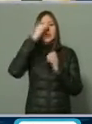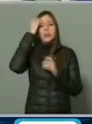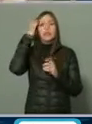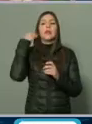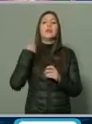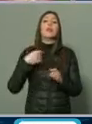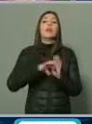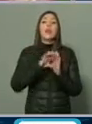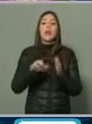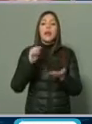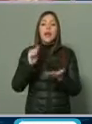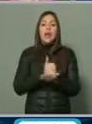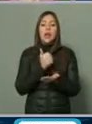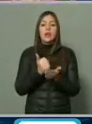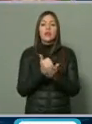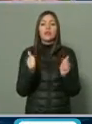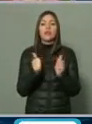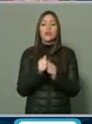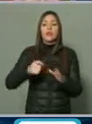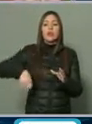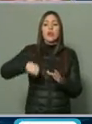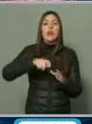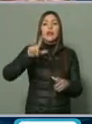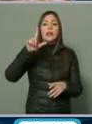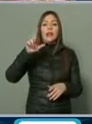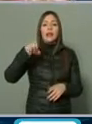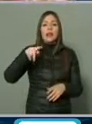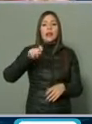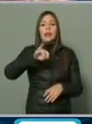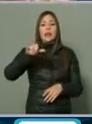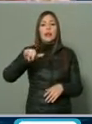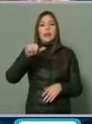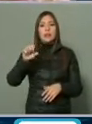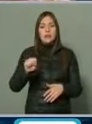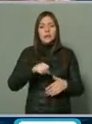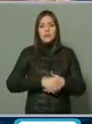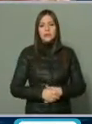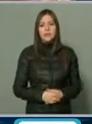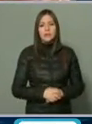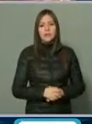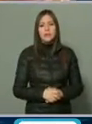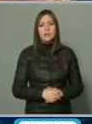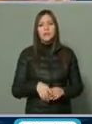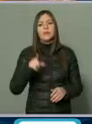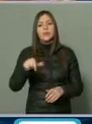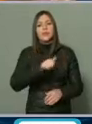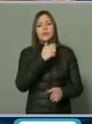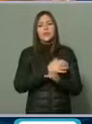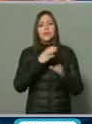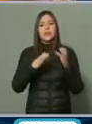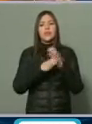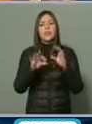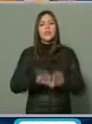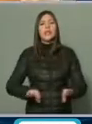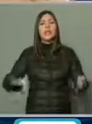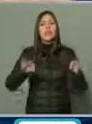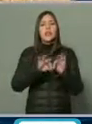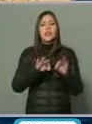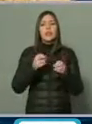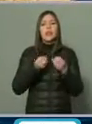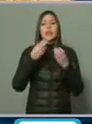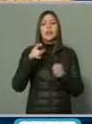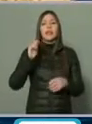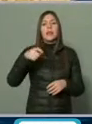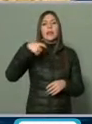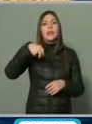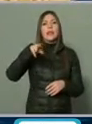combinar arroz con lentejas. Claro. ¿No? Perdóname, adelante. Por ahí escuché que una fuente muy importante de proteína es la